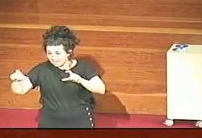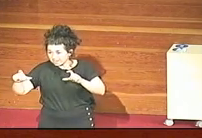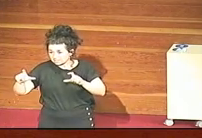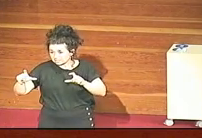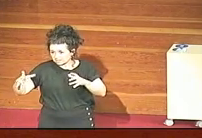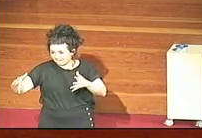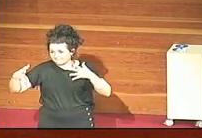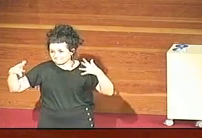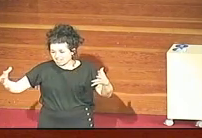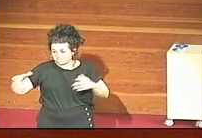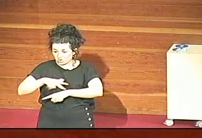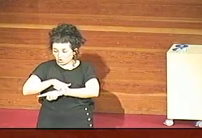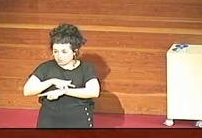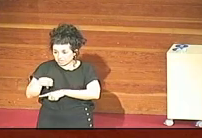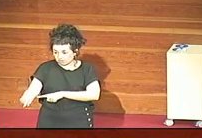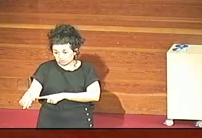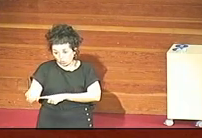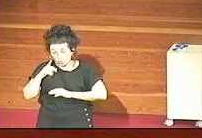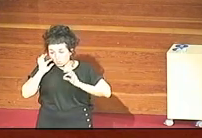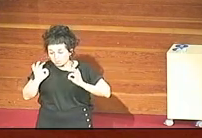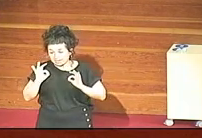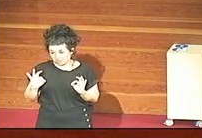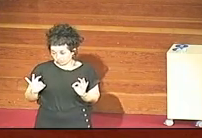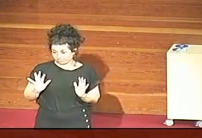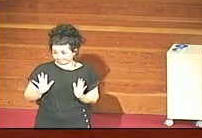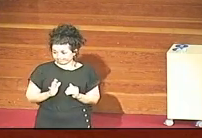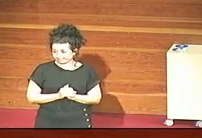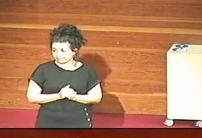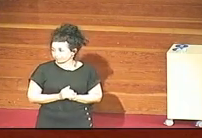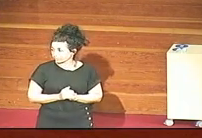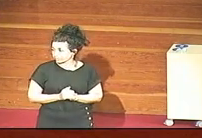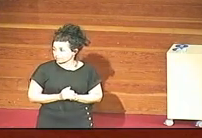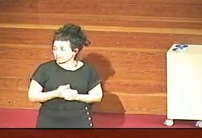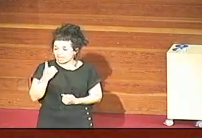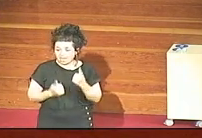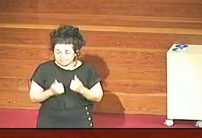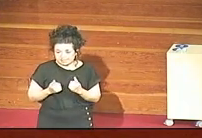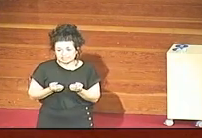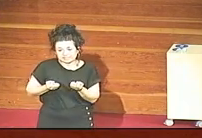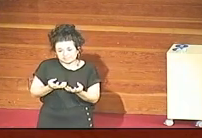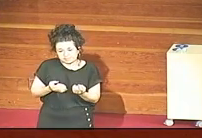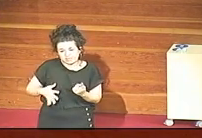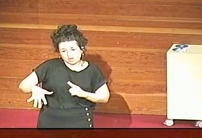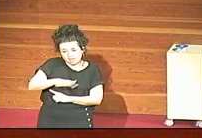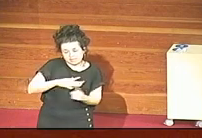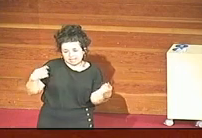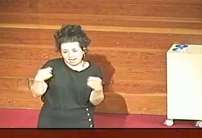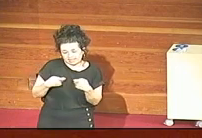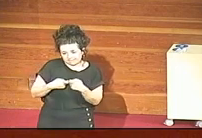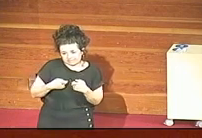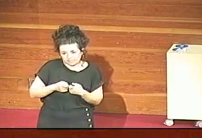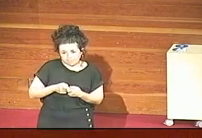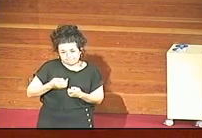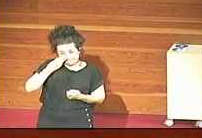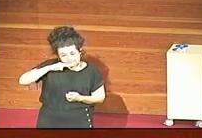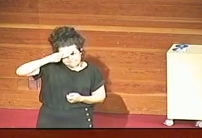gobiernos bueno pues se juegan la vida y muchas veces la información ambiental es muy conflictiva y méxico vive una